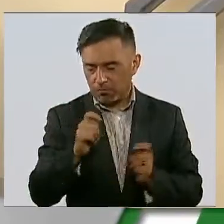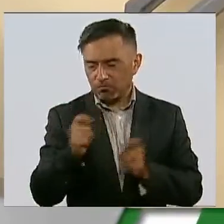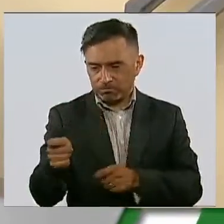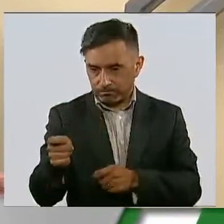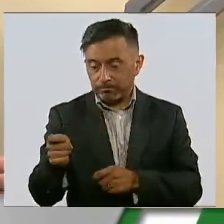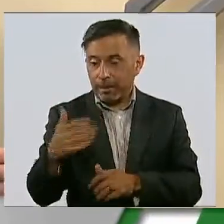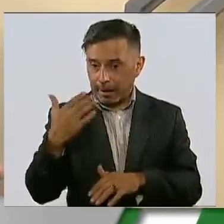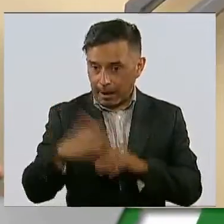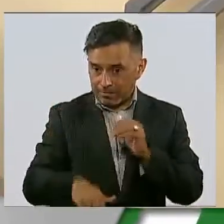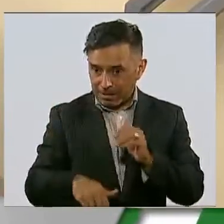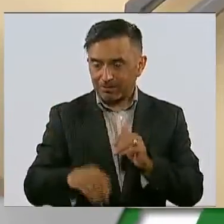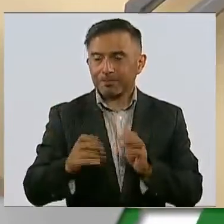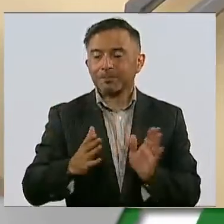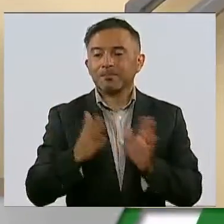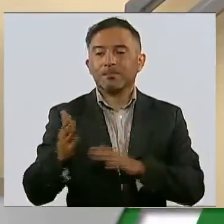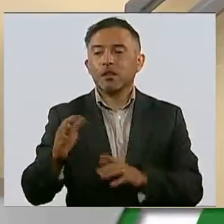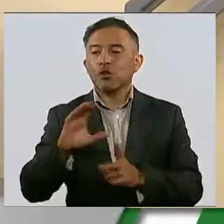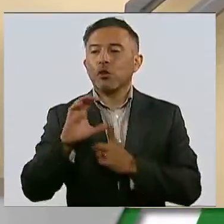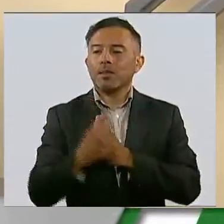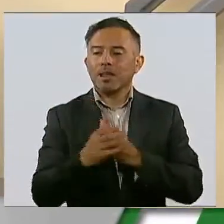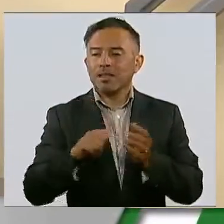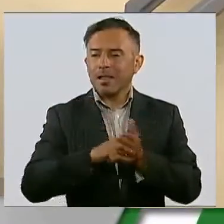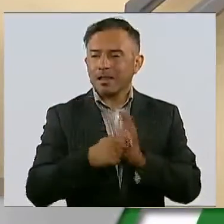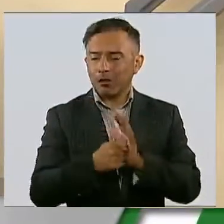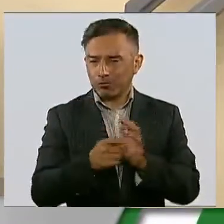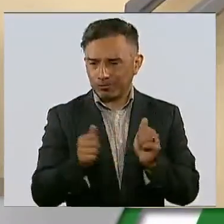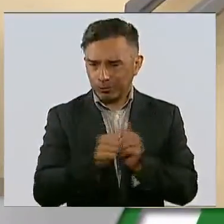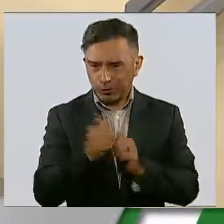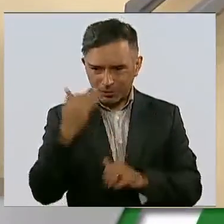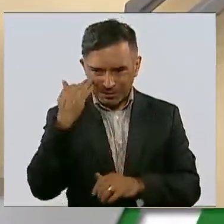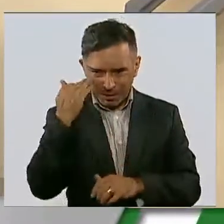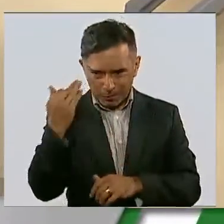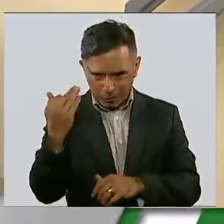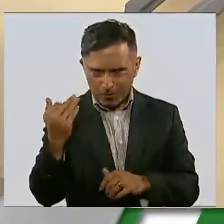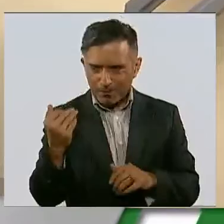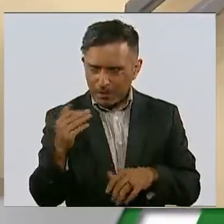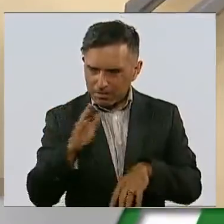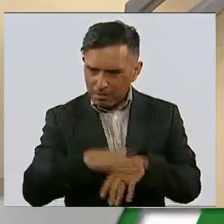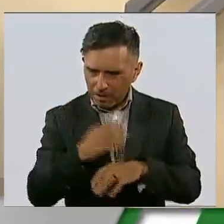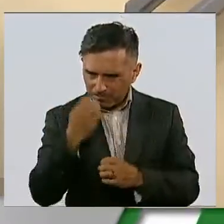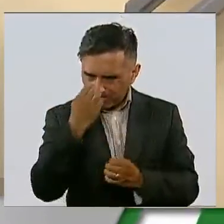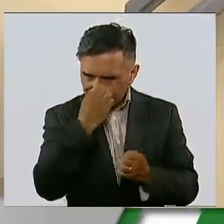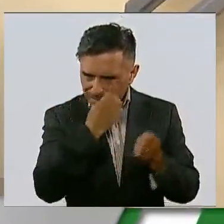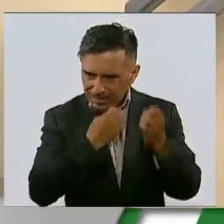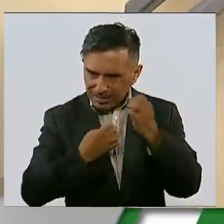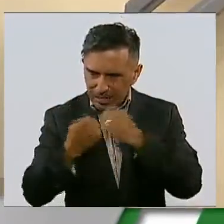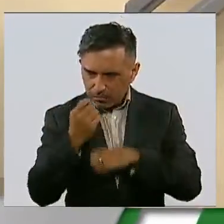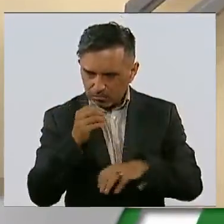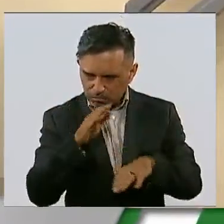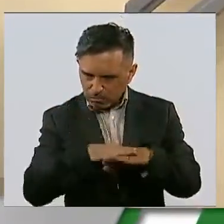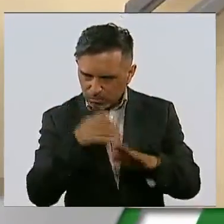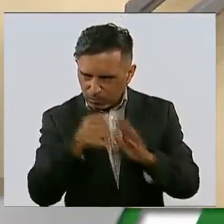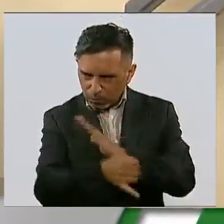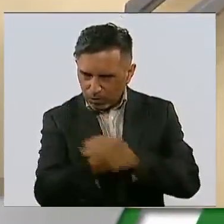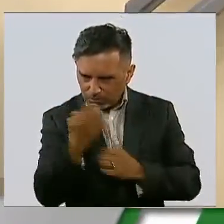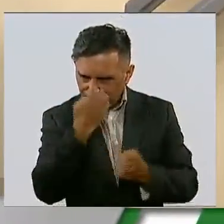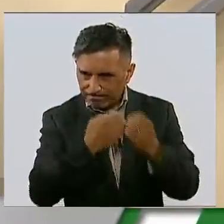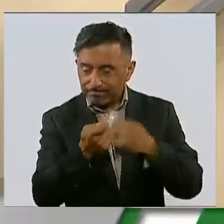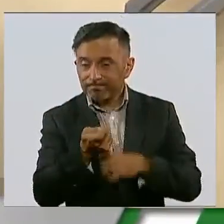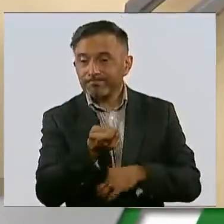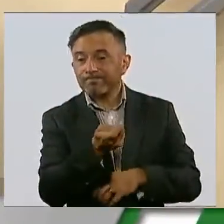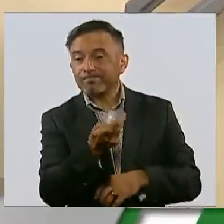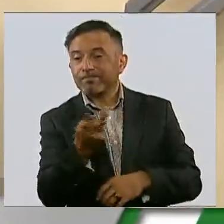después de eso que tenga el comité técnico tiempo para analizar de manera concienzuda quiénes son, de todos los